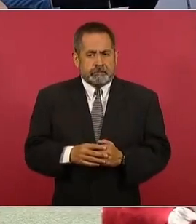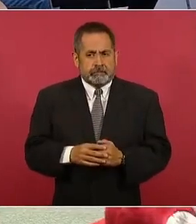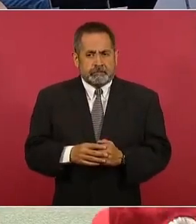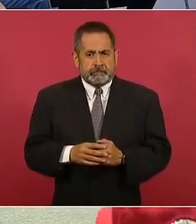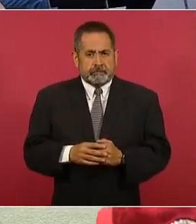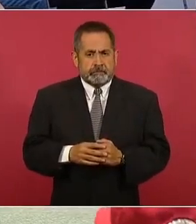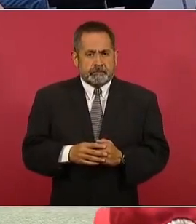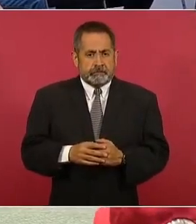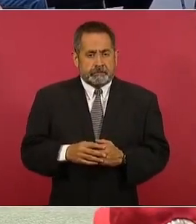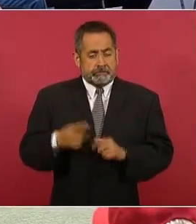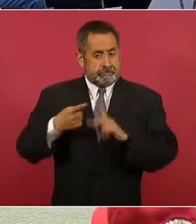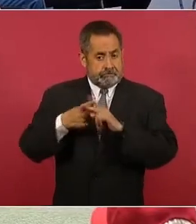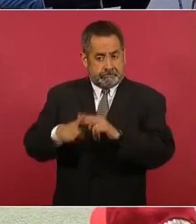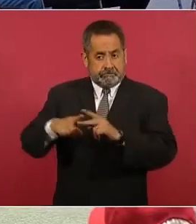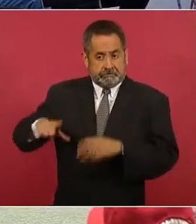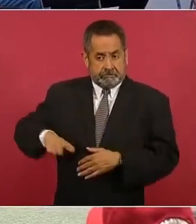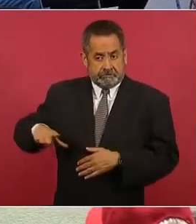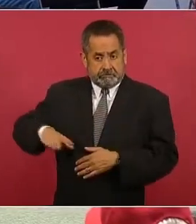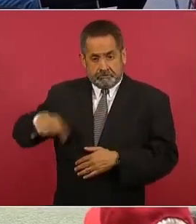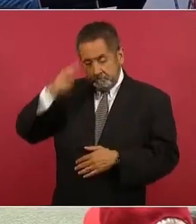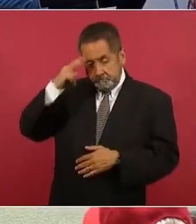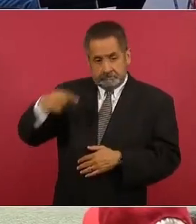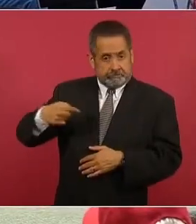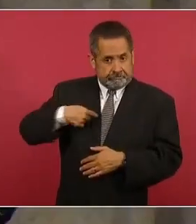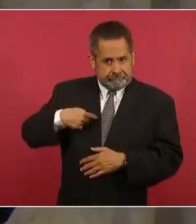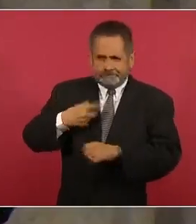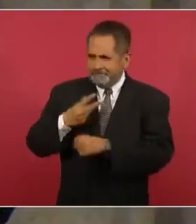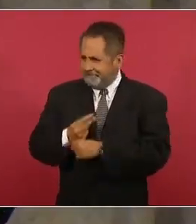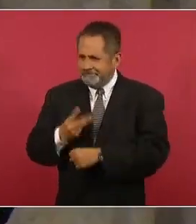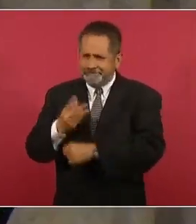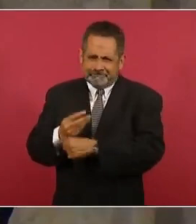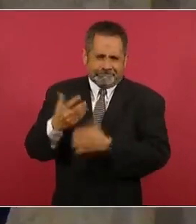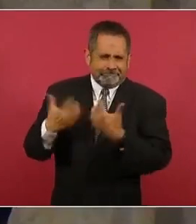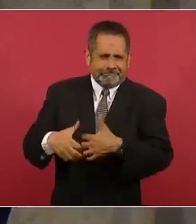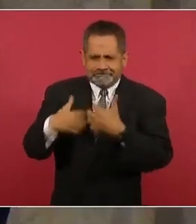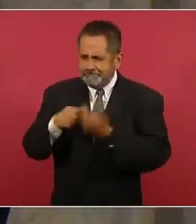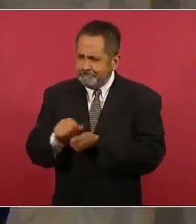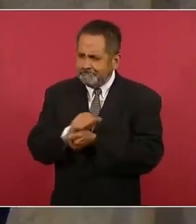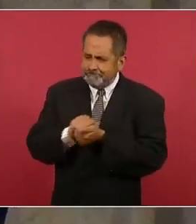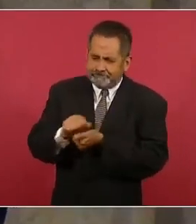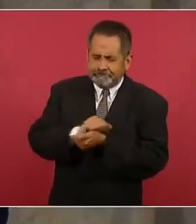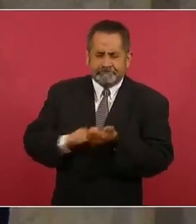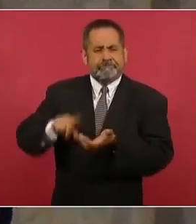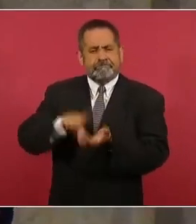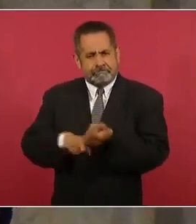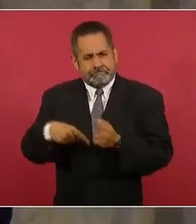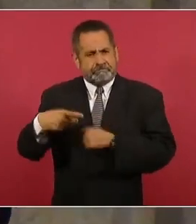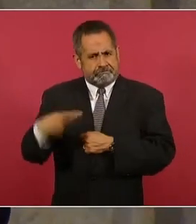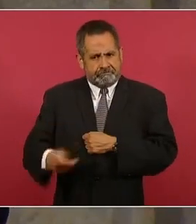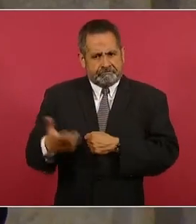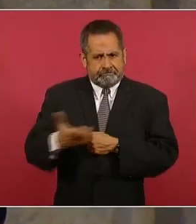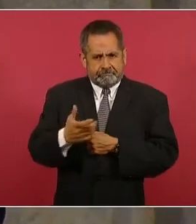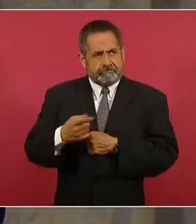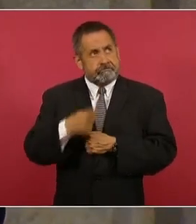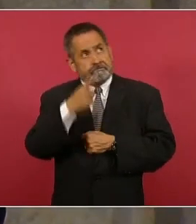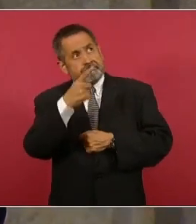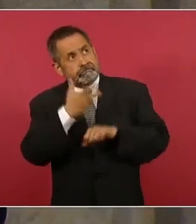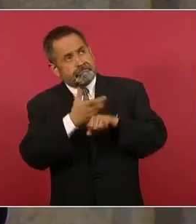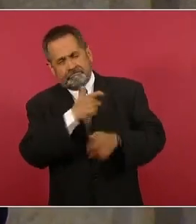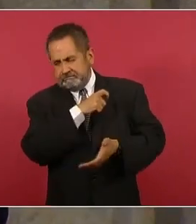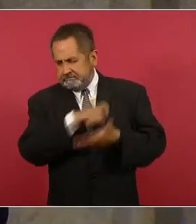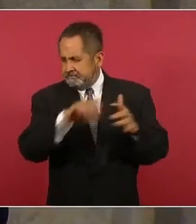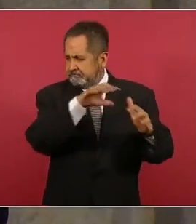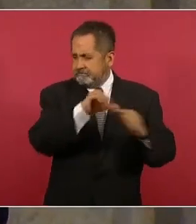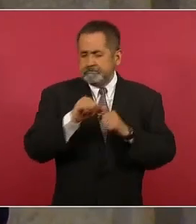Porque desde que inició el gobierno estamos rehabilitando las refinerías, ya compramos una nueva refinería